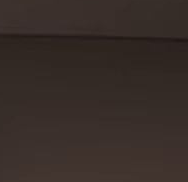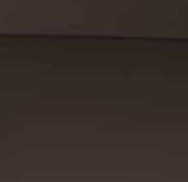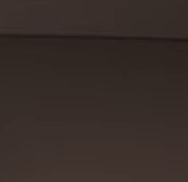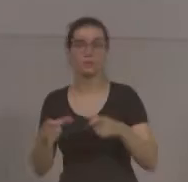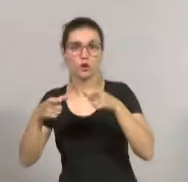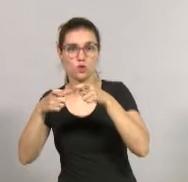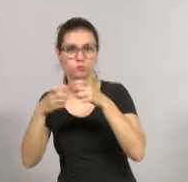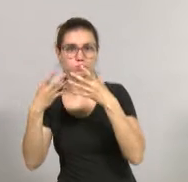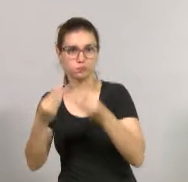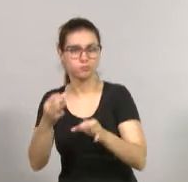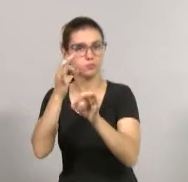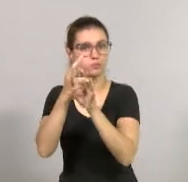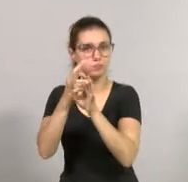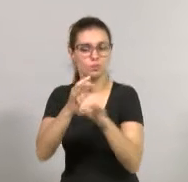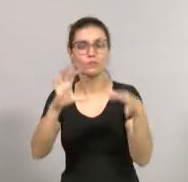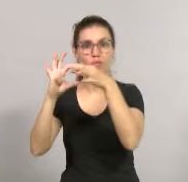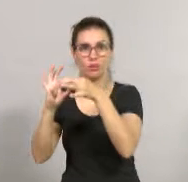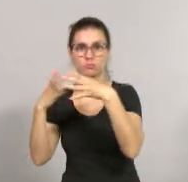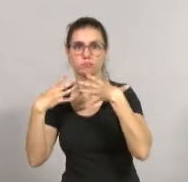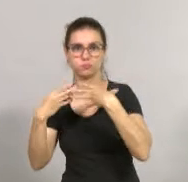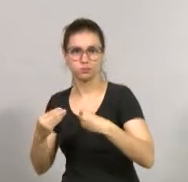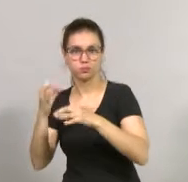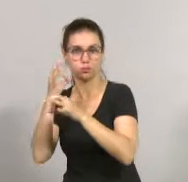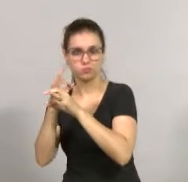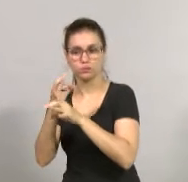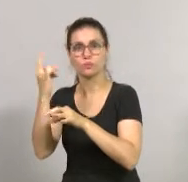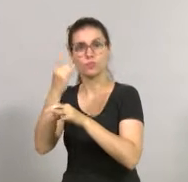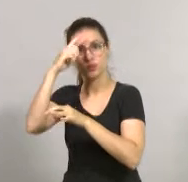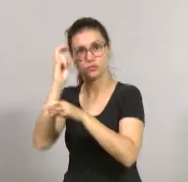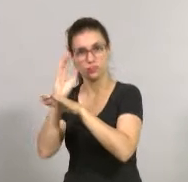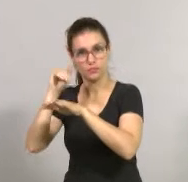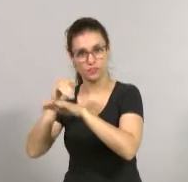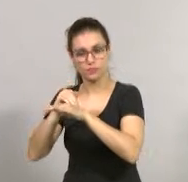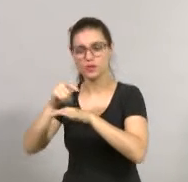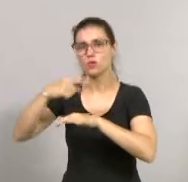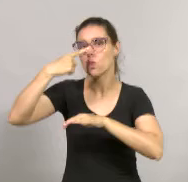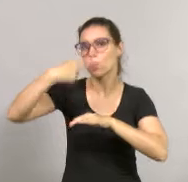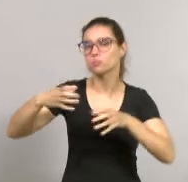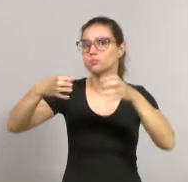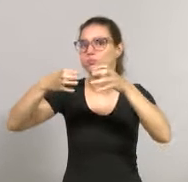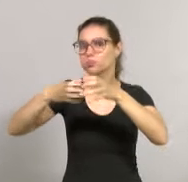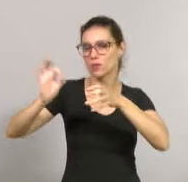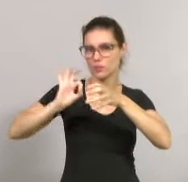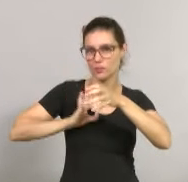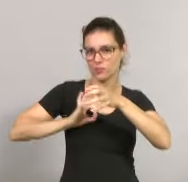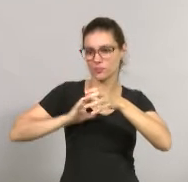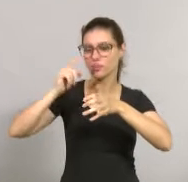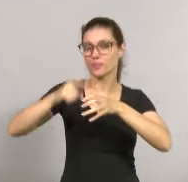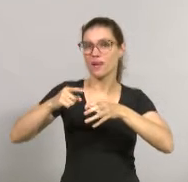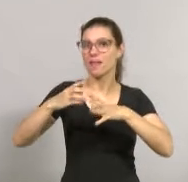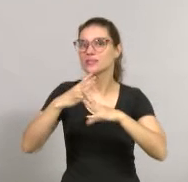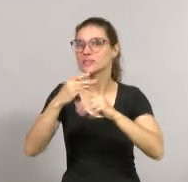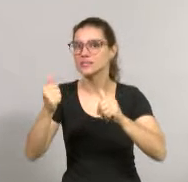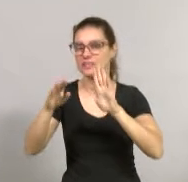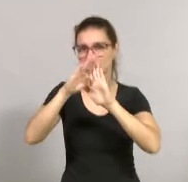El Consejo Asesor Educativo, dependiente de la Secretaría Académica de la UNBM, llevó a cabo su última reunión del año y realizó el cierre de